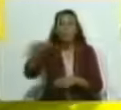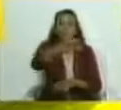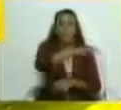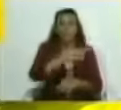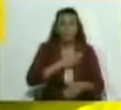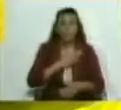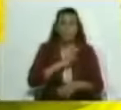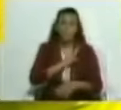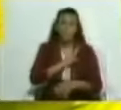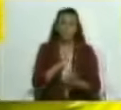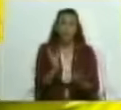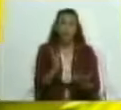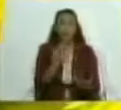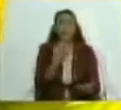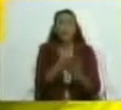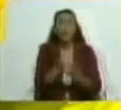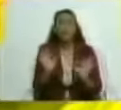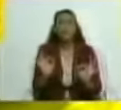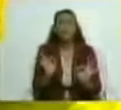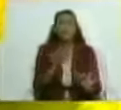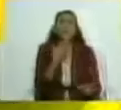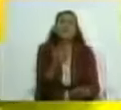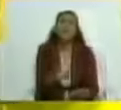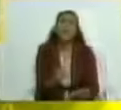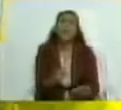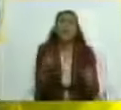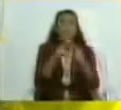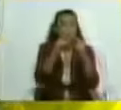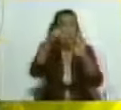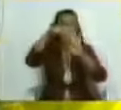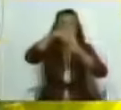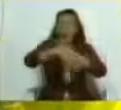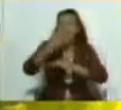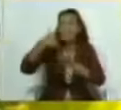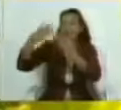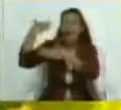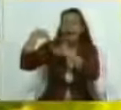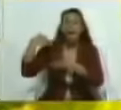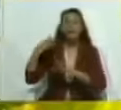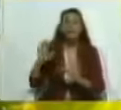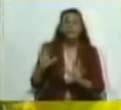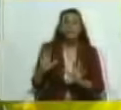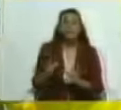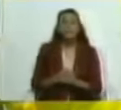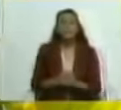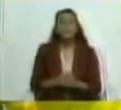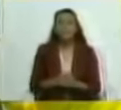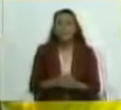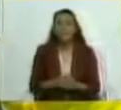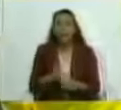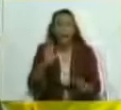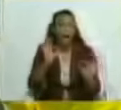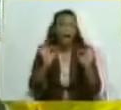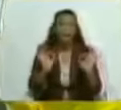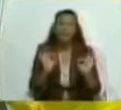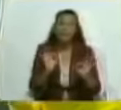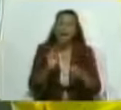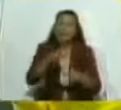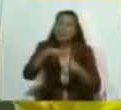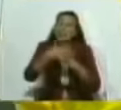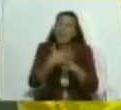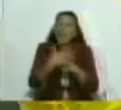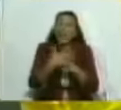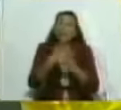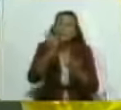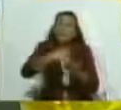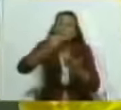partido. Y les puedo decir, les quiero decir, como los conozco, y digo como Martí, hasta en los peores casos digo, mi pluma es